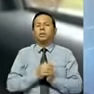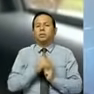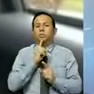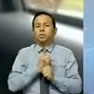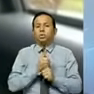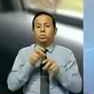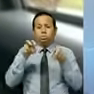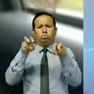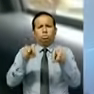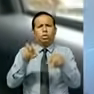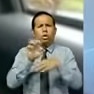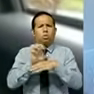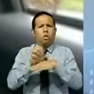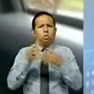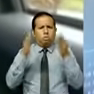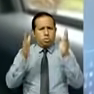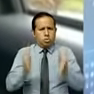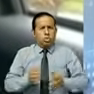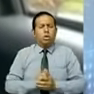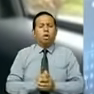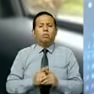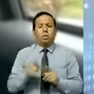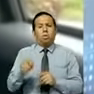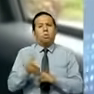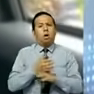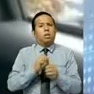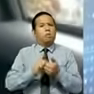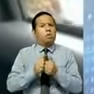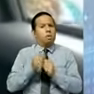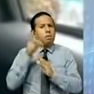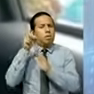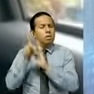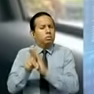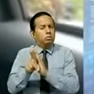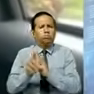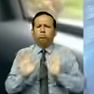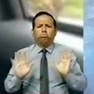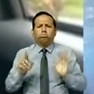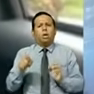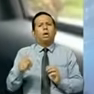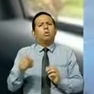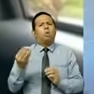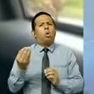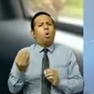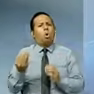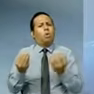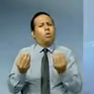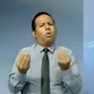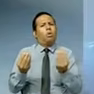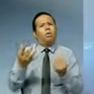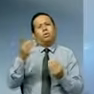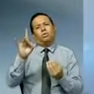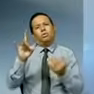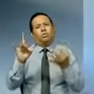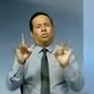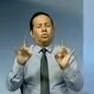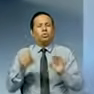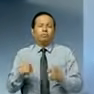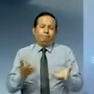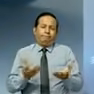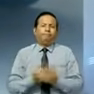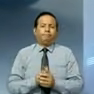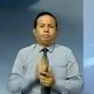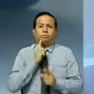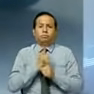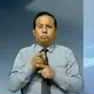son nacionales, no tienen antecedentes. Acaban de cumplir recién la mayoría de edad. Las motivaciones están en